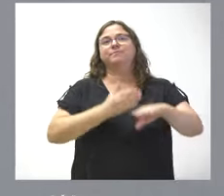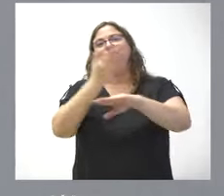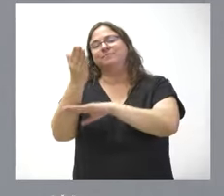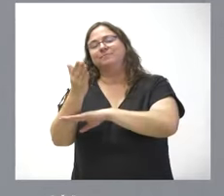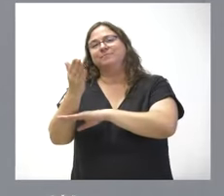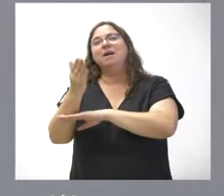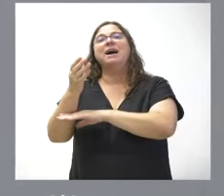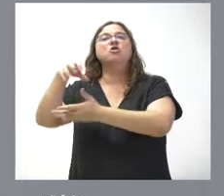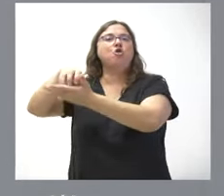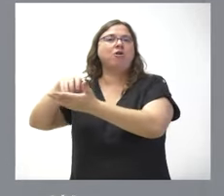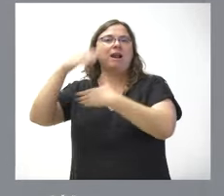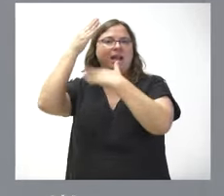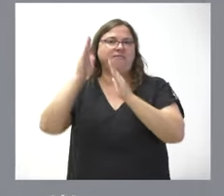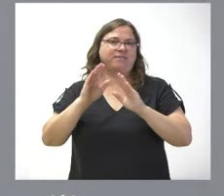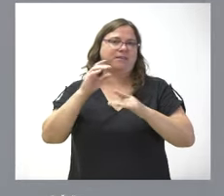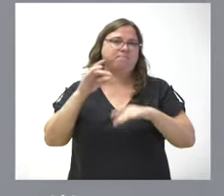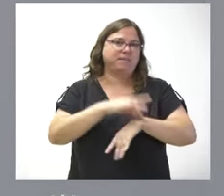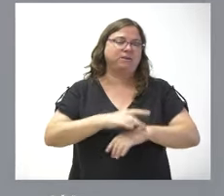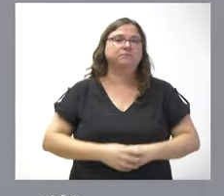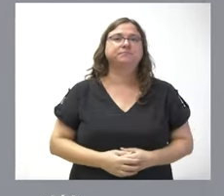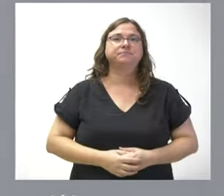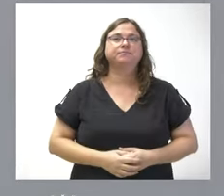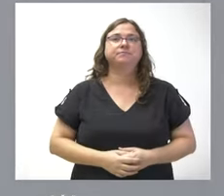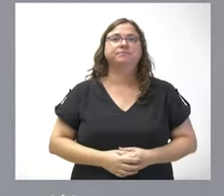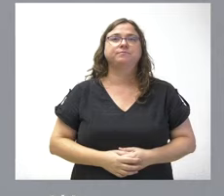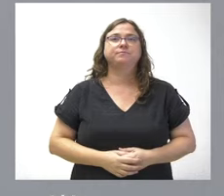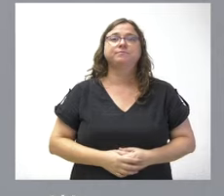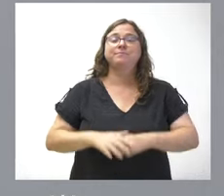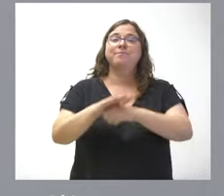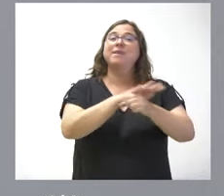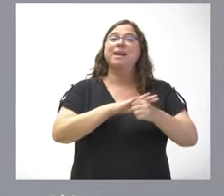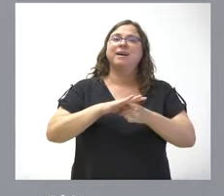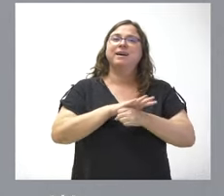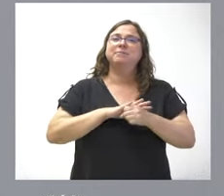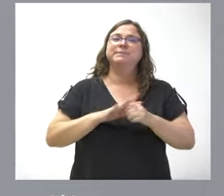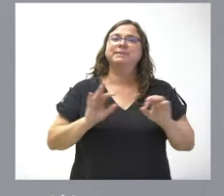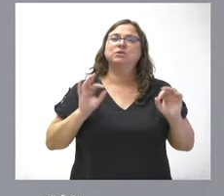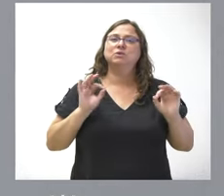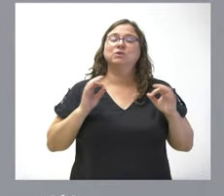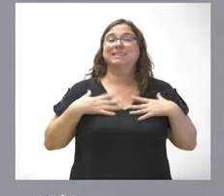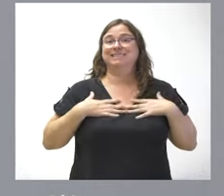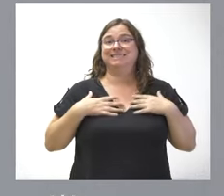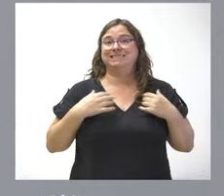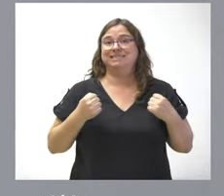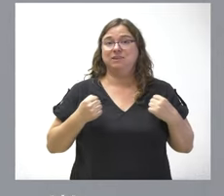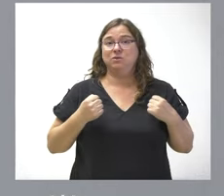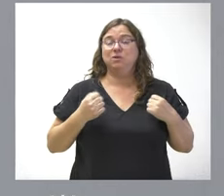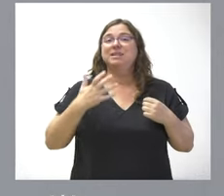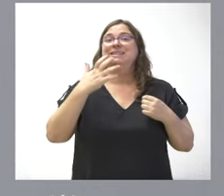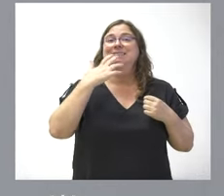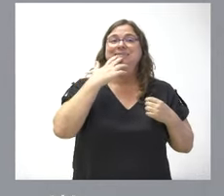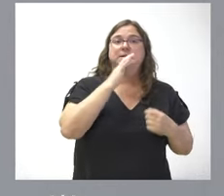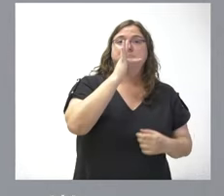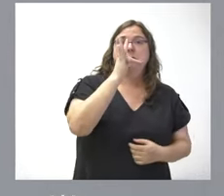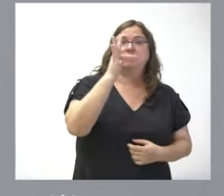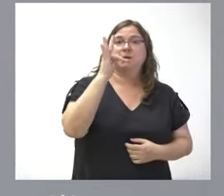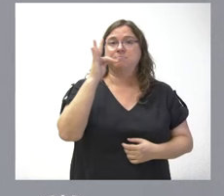locales para prestar asistencia sanitaria en el ámbito de la sanidad si sumamos eh